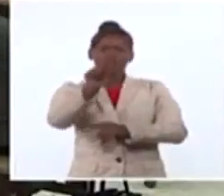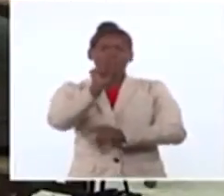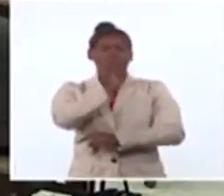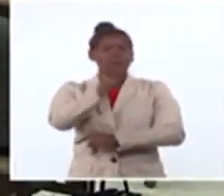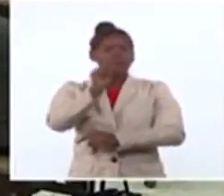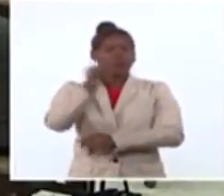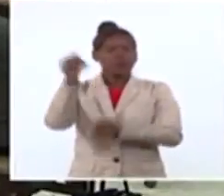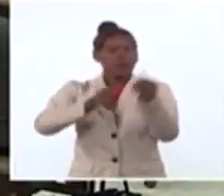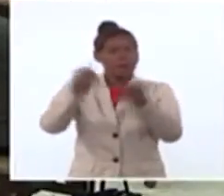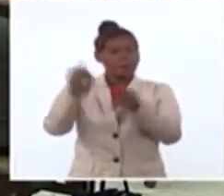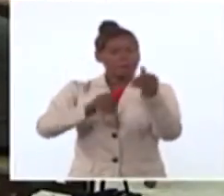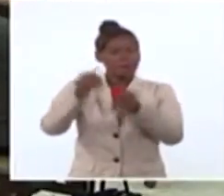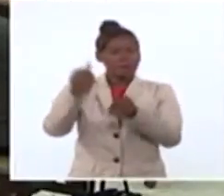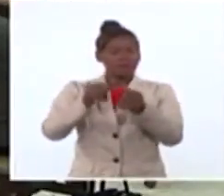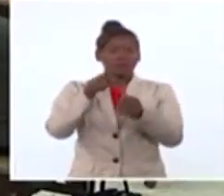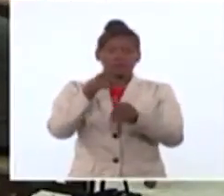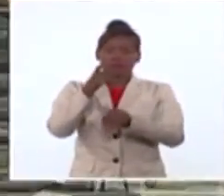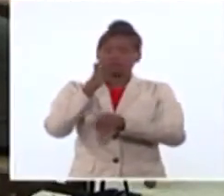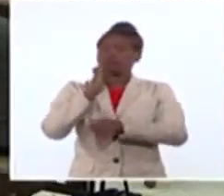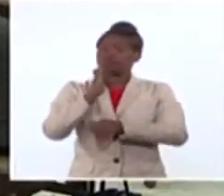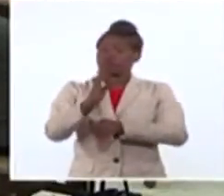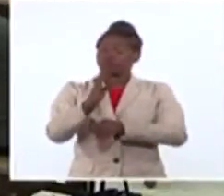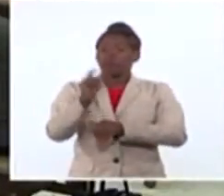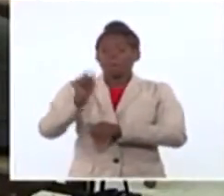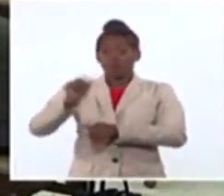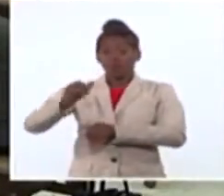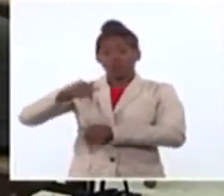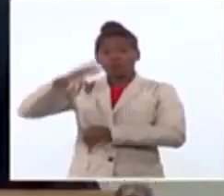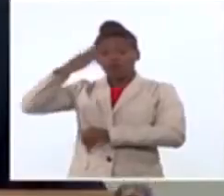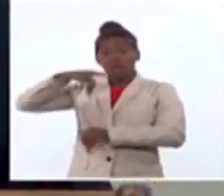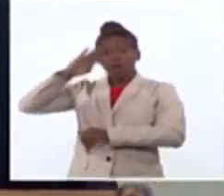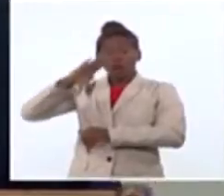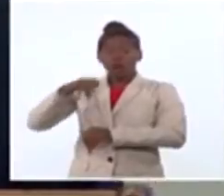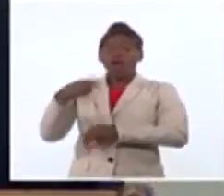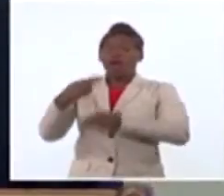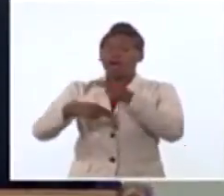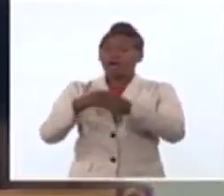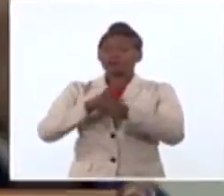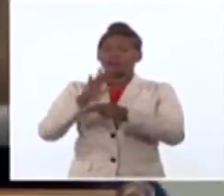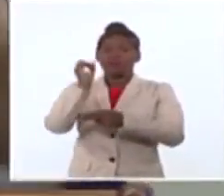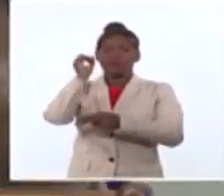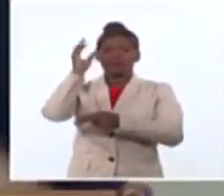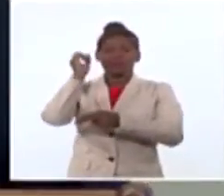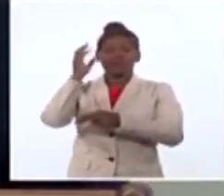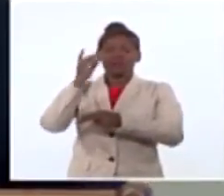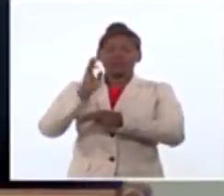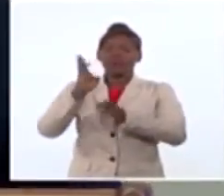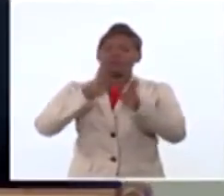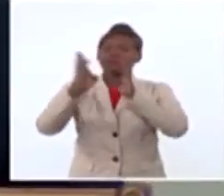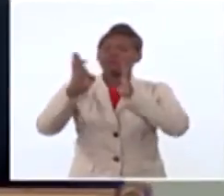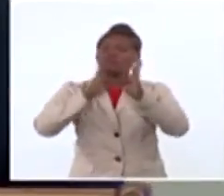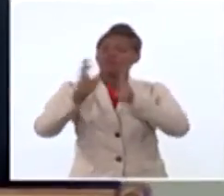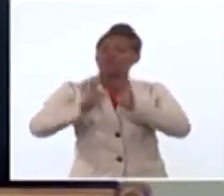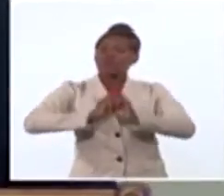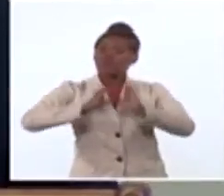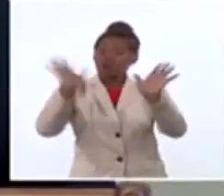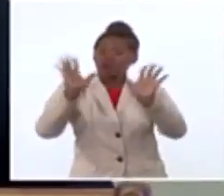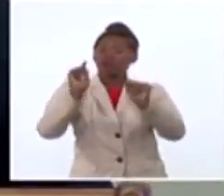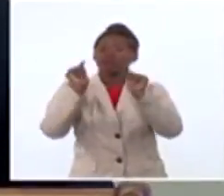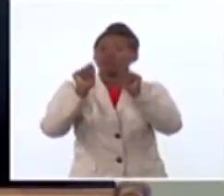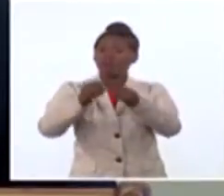masiva en Cuba de personas y cuentas que se sabe que radican fuera de nuestro país